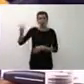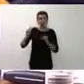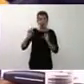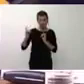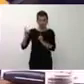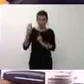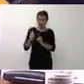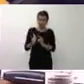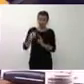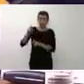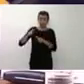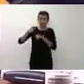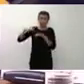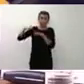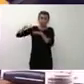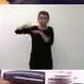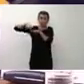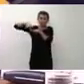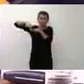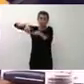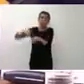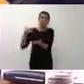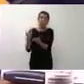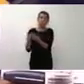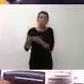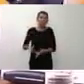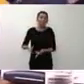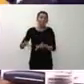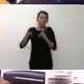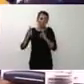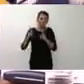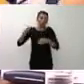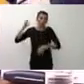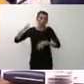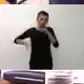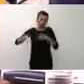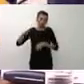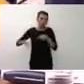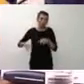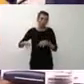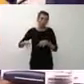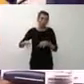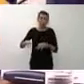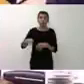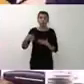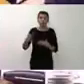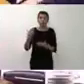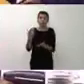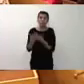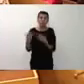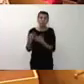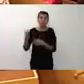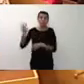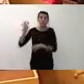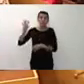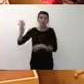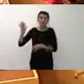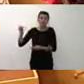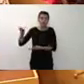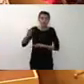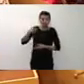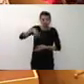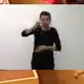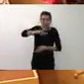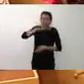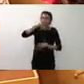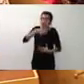cambio, clamando justicia y clamando que un país que tanto ayudó pueda volver a las sendas del progreso y